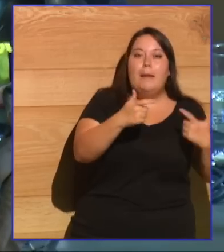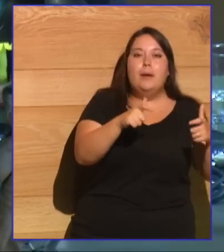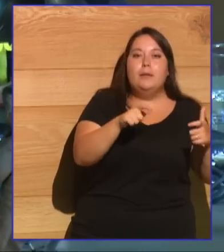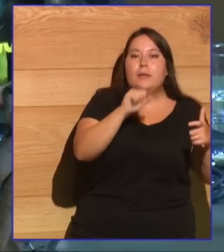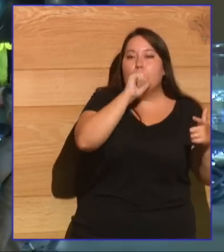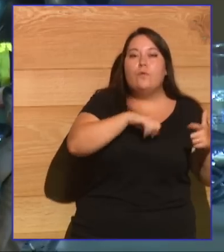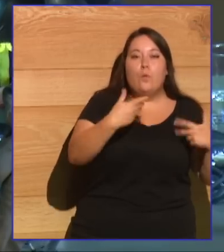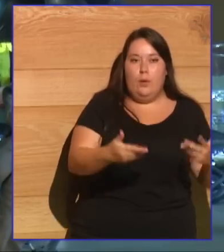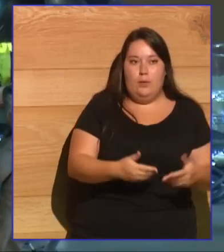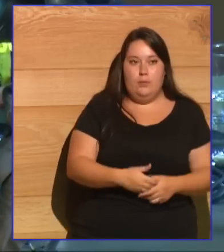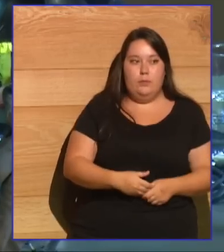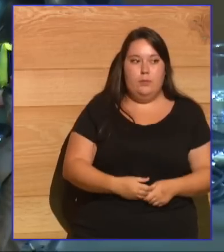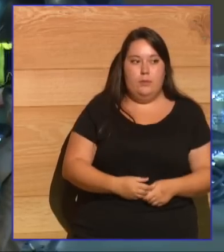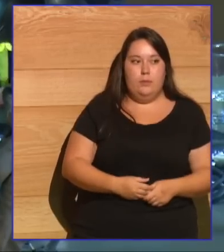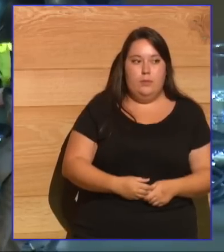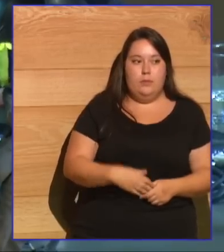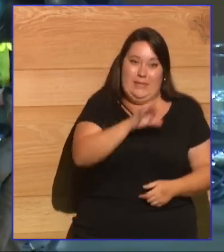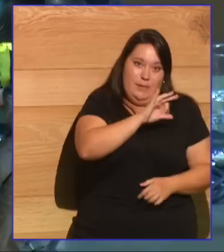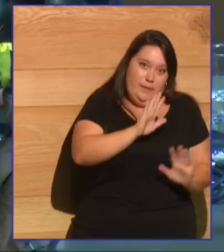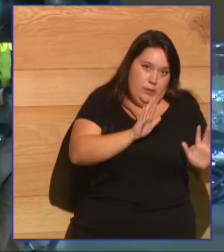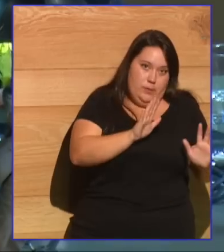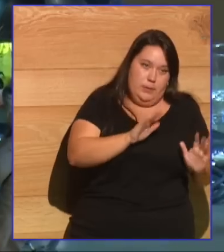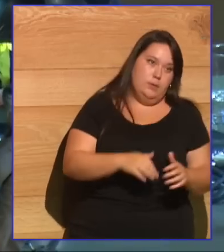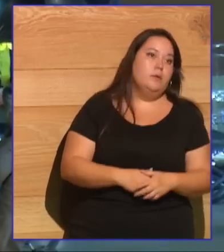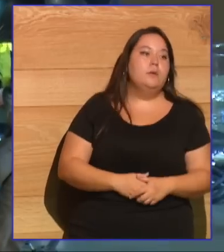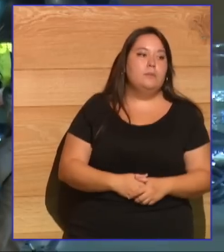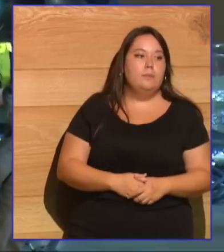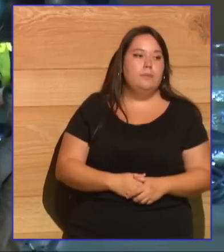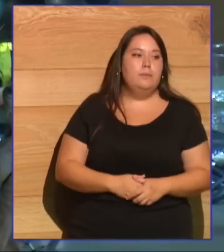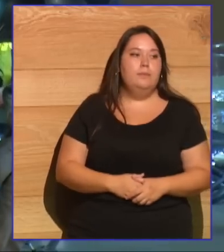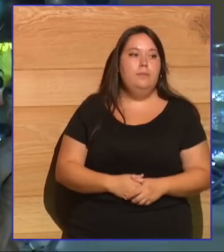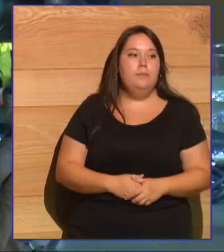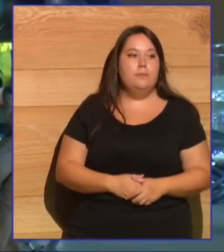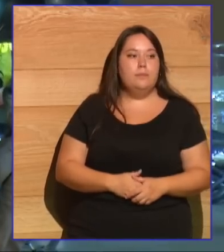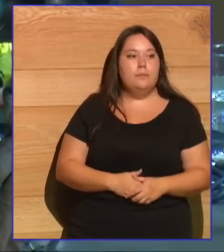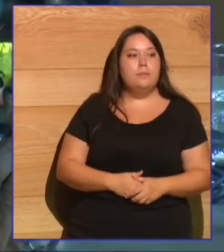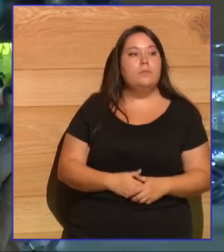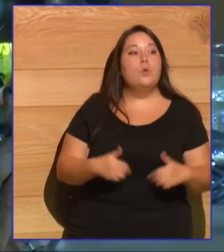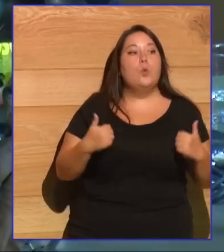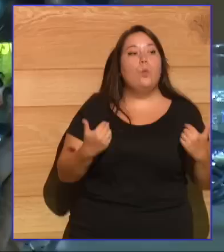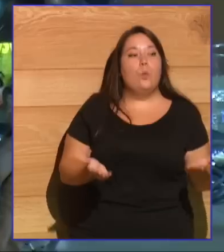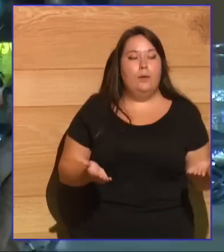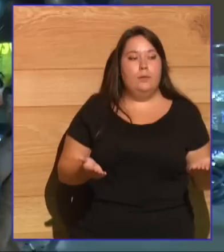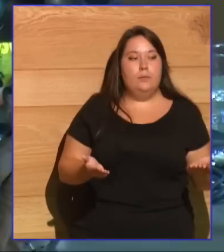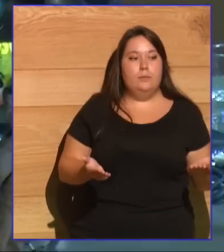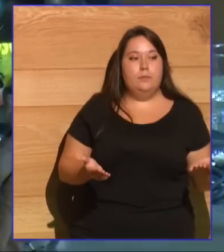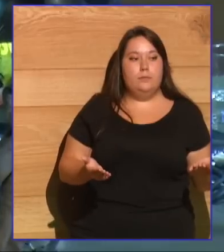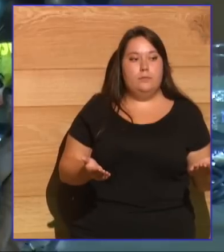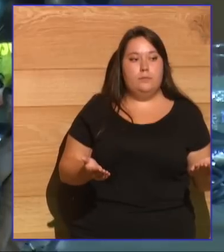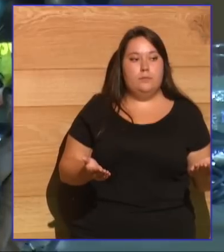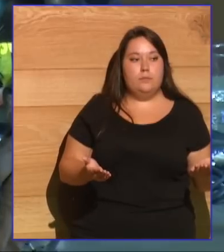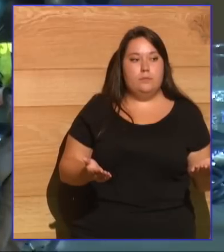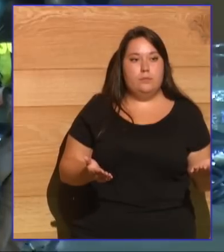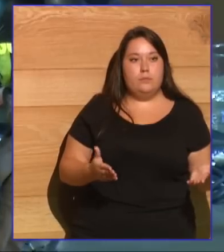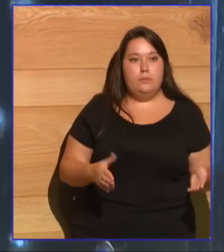en esa película casualmente siempre está en esa película de la que estamos hablando cuáles del templo maldito javier